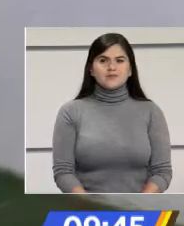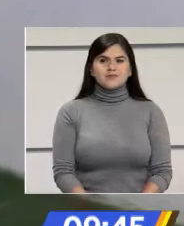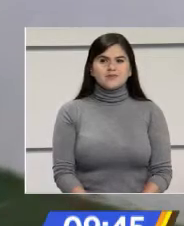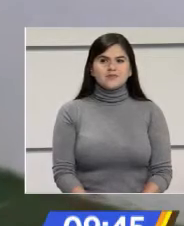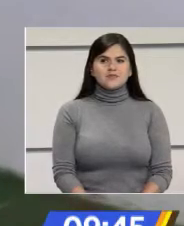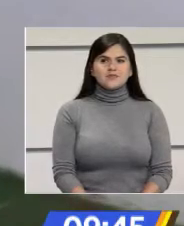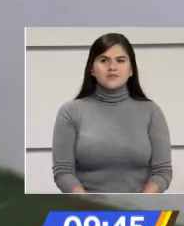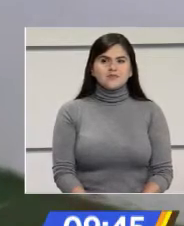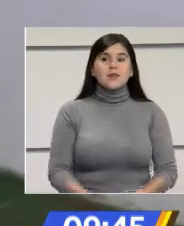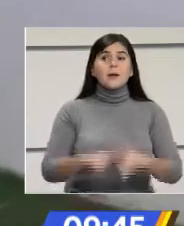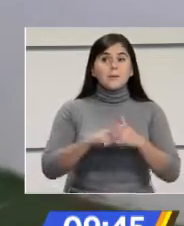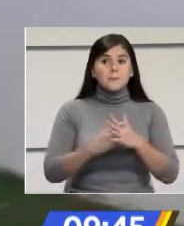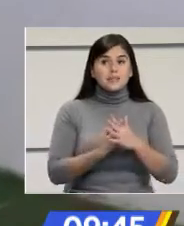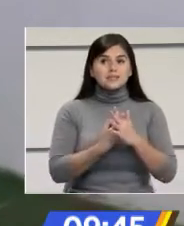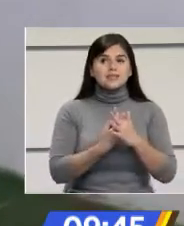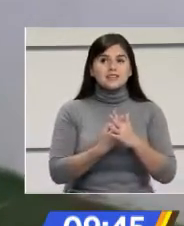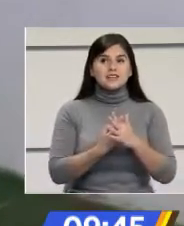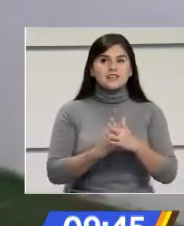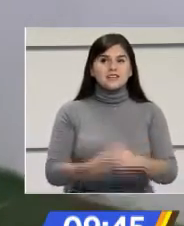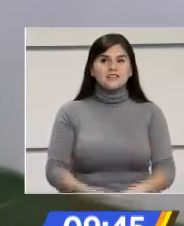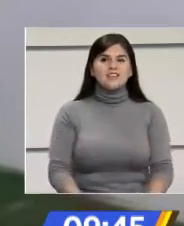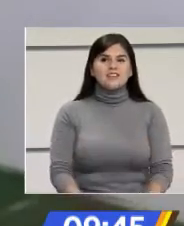Vamos, eso. Empezamos, Daniel.